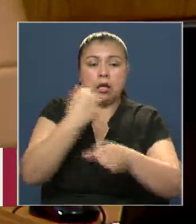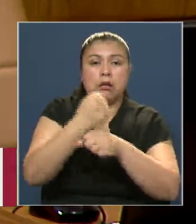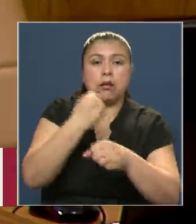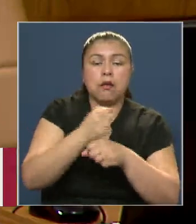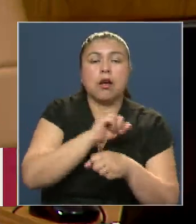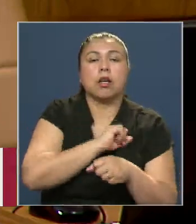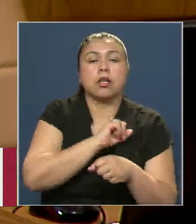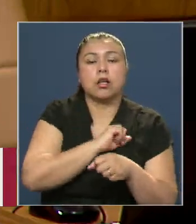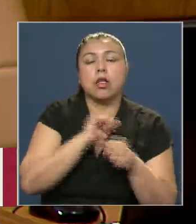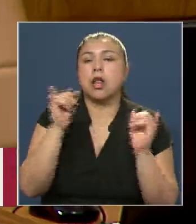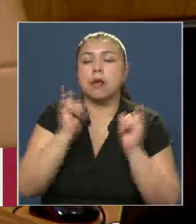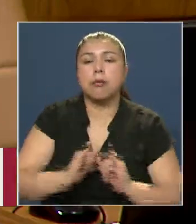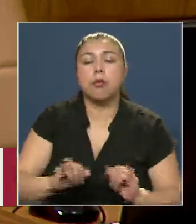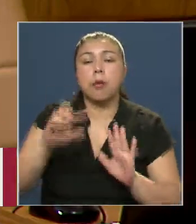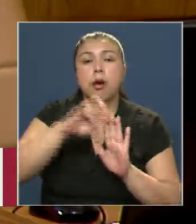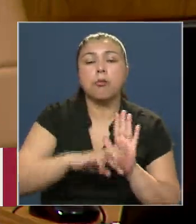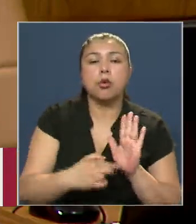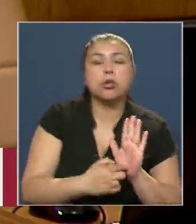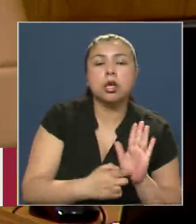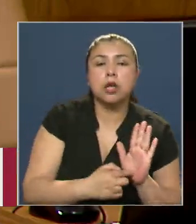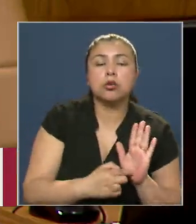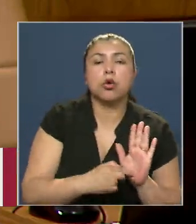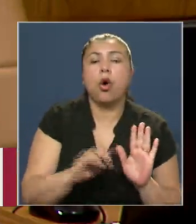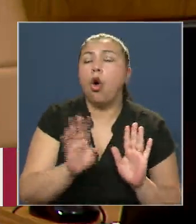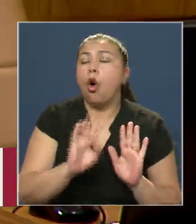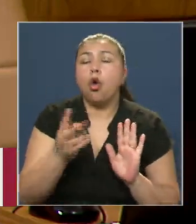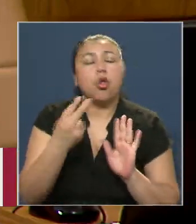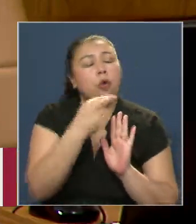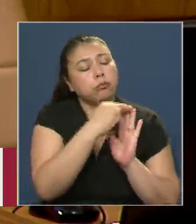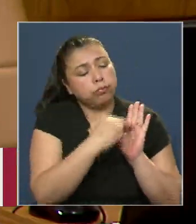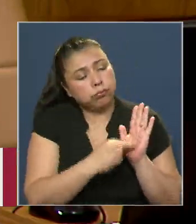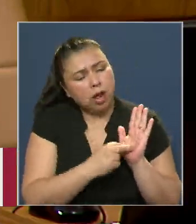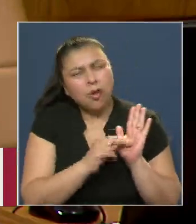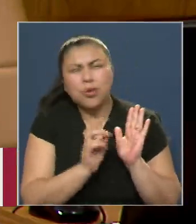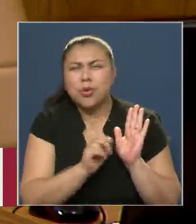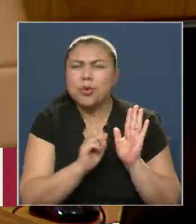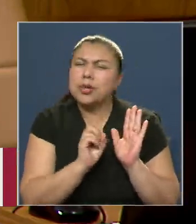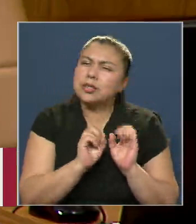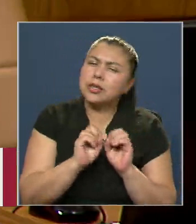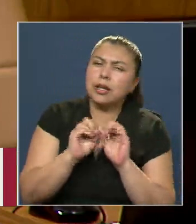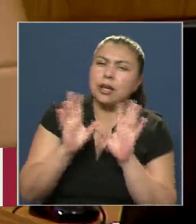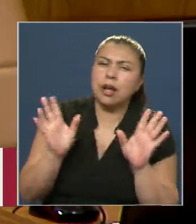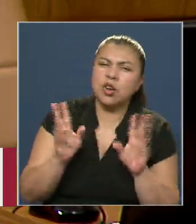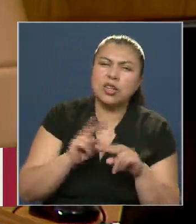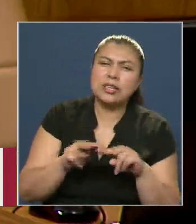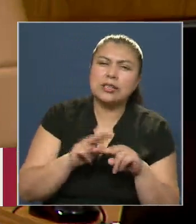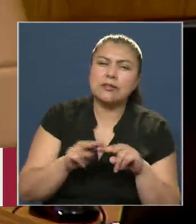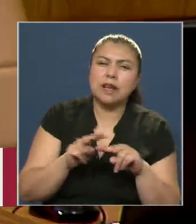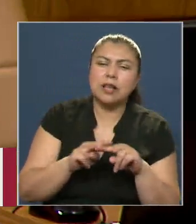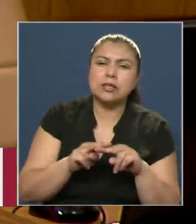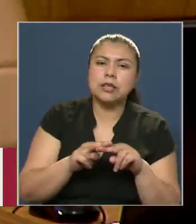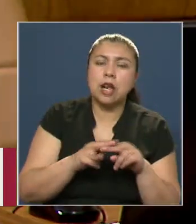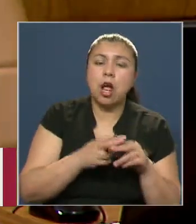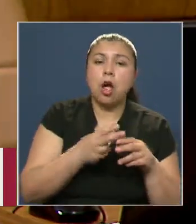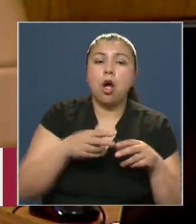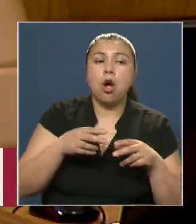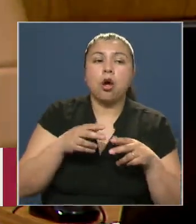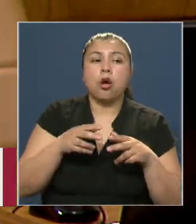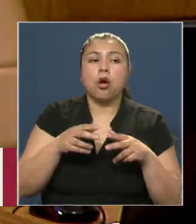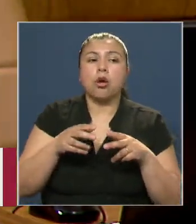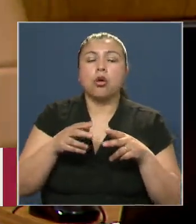De la misma manera, ese proyecto no va contemplado y no da claridad con respecto a qué se va a hacer con la estación que después del